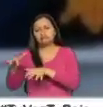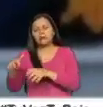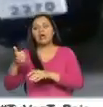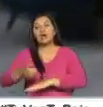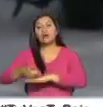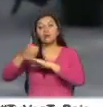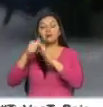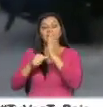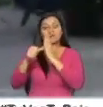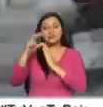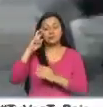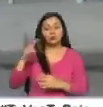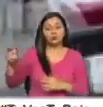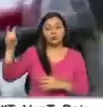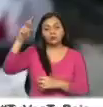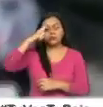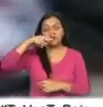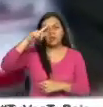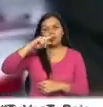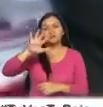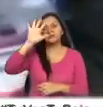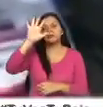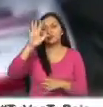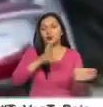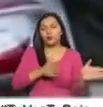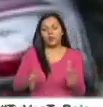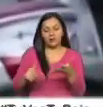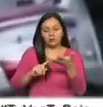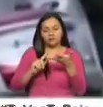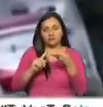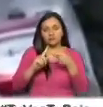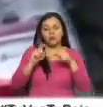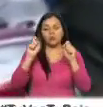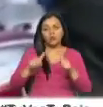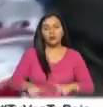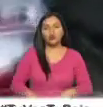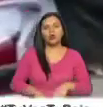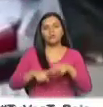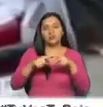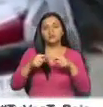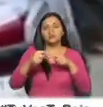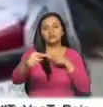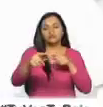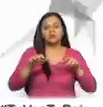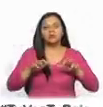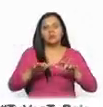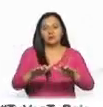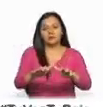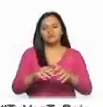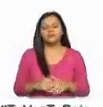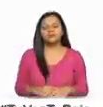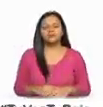para conseguir esta meta 5 medidas extraordinarias, que empiezan durante la primera semana de septiembre.